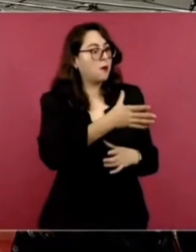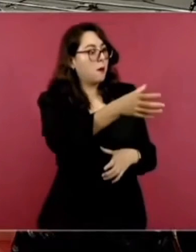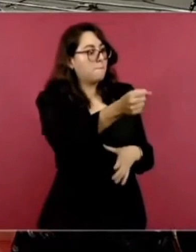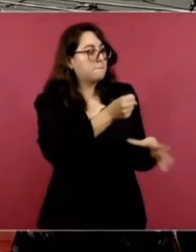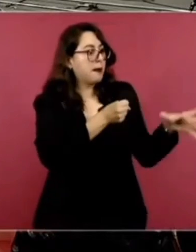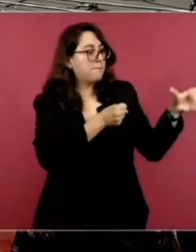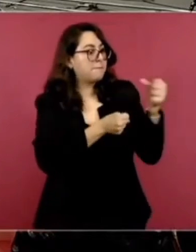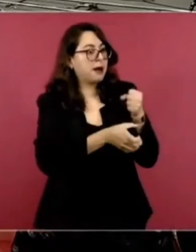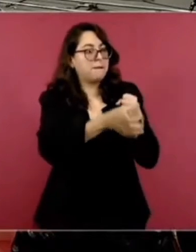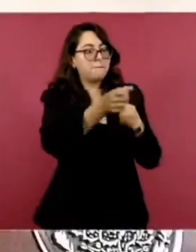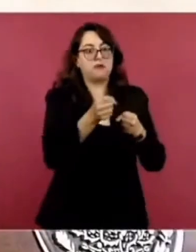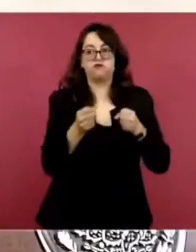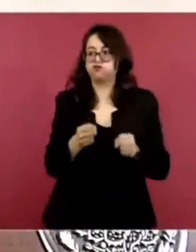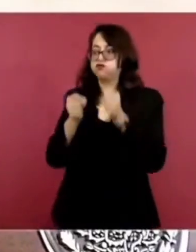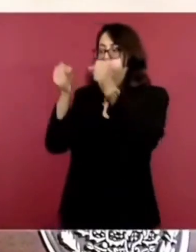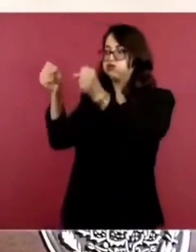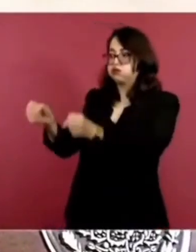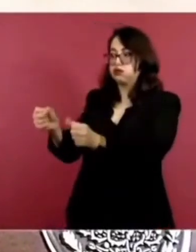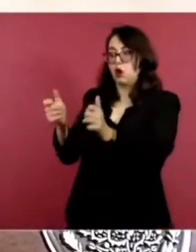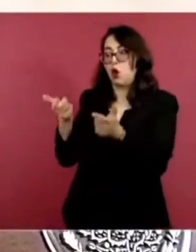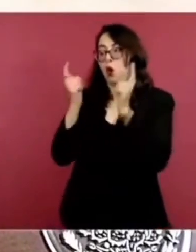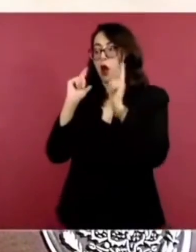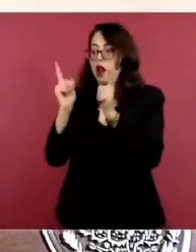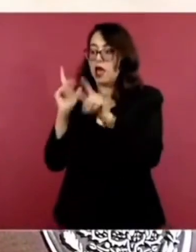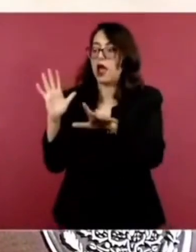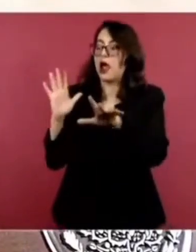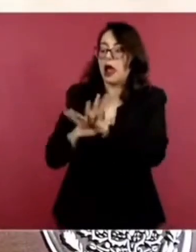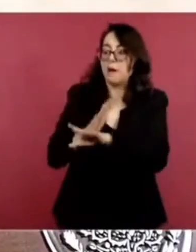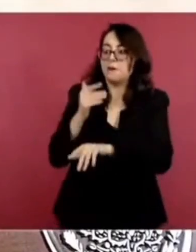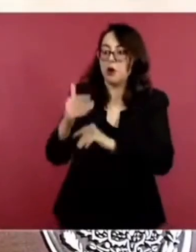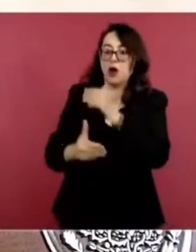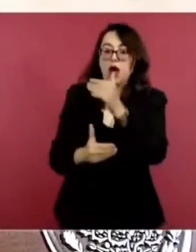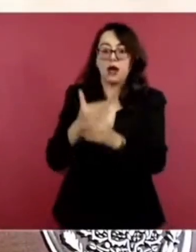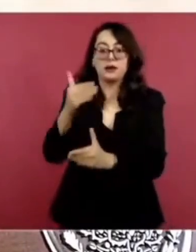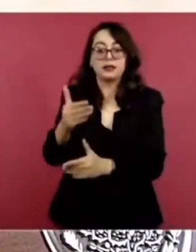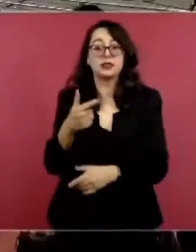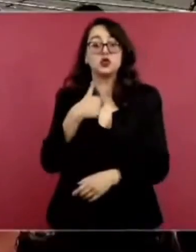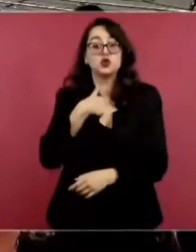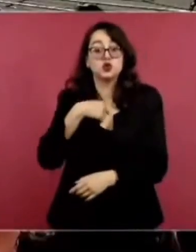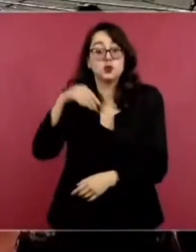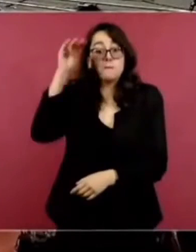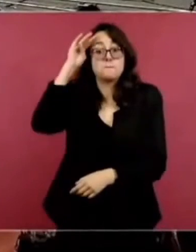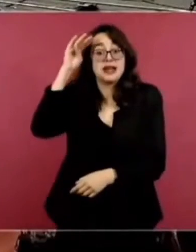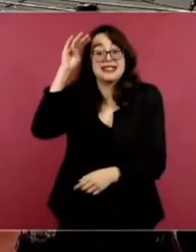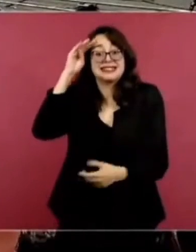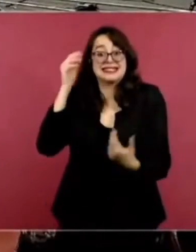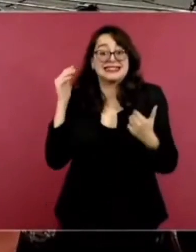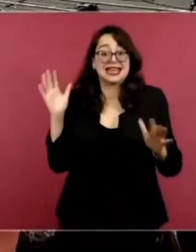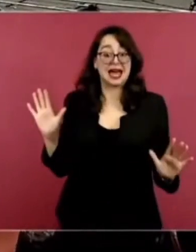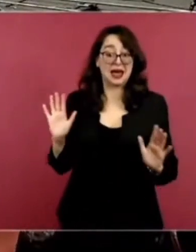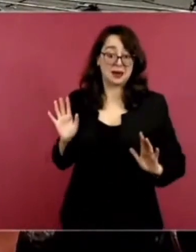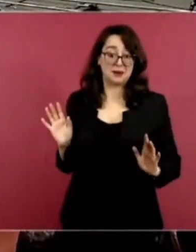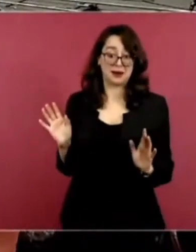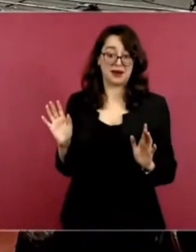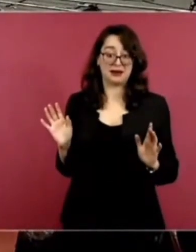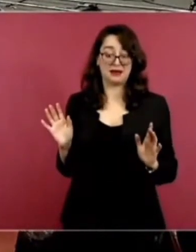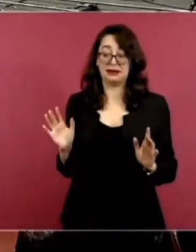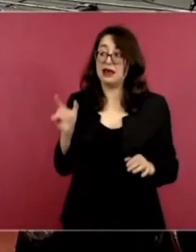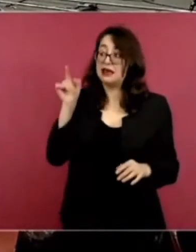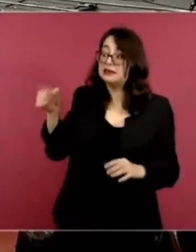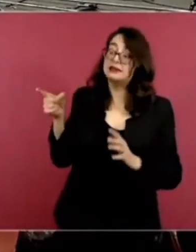intereses del pueblo y que desde la Corte se podían dar los